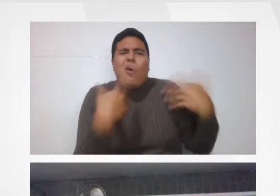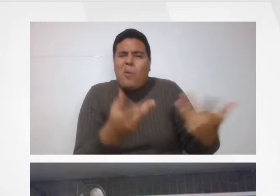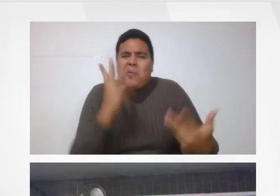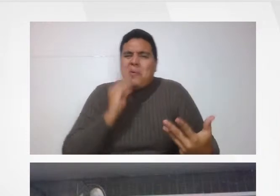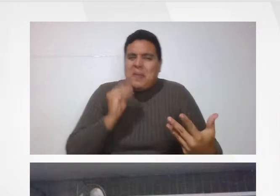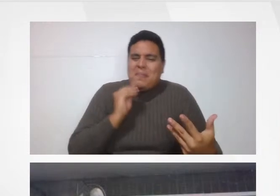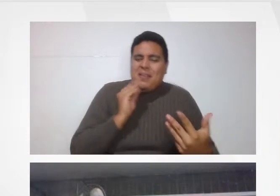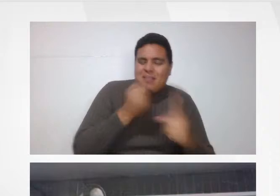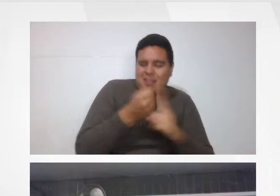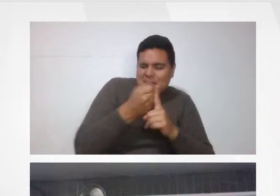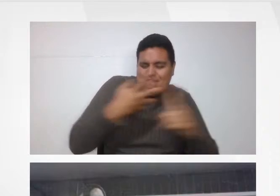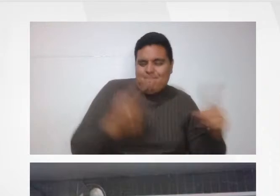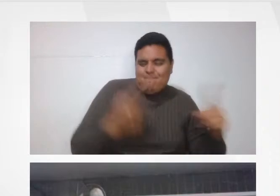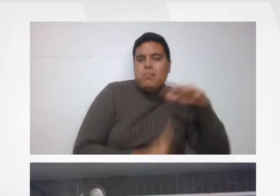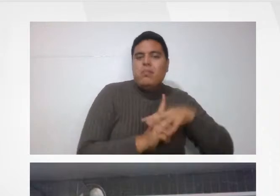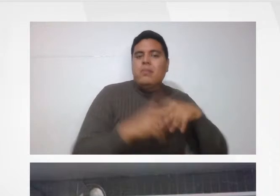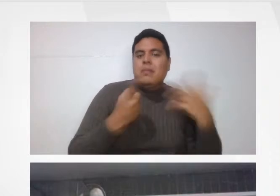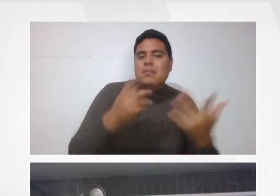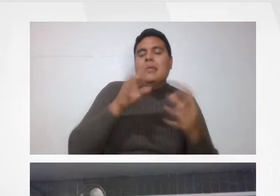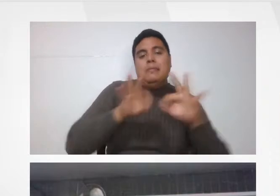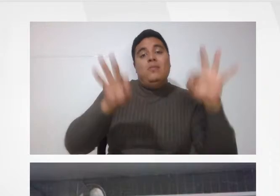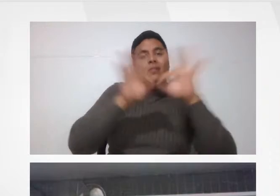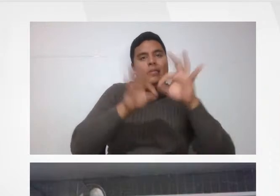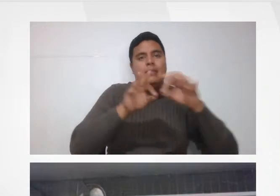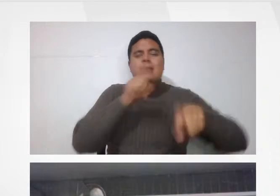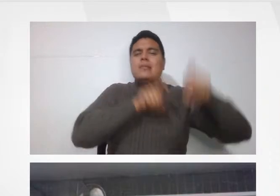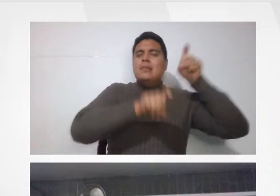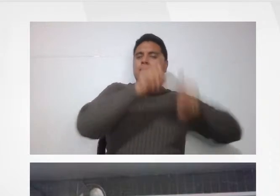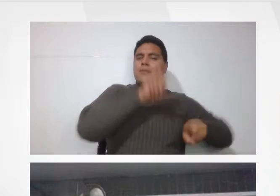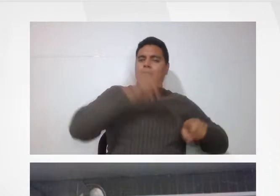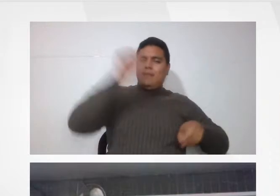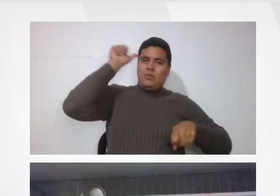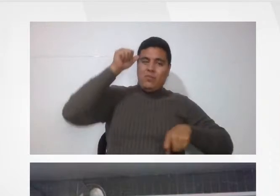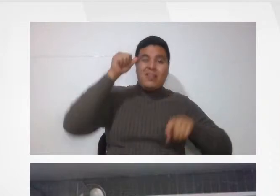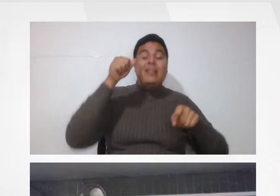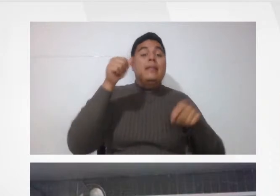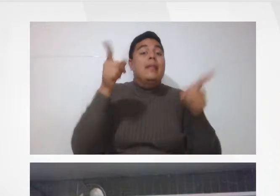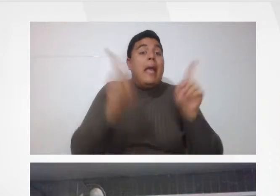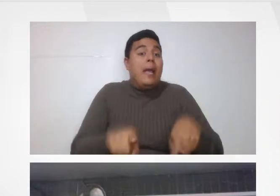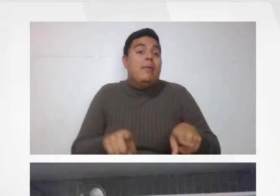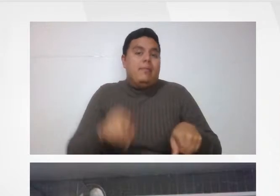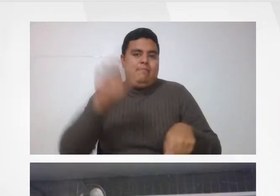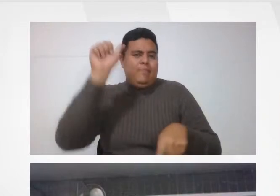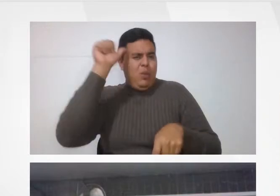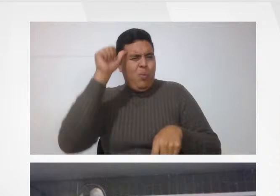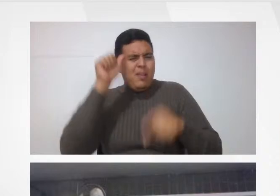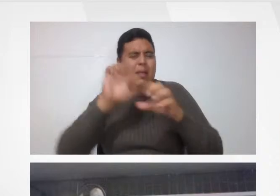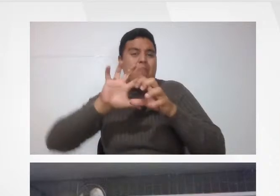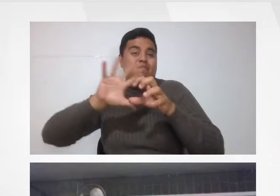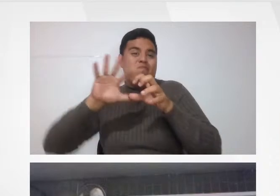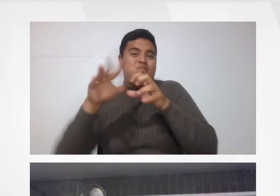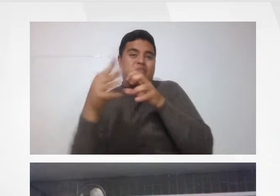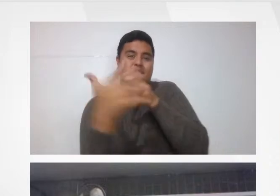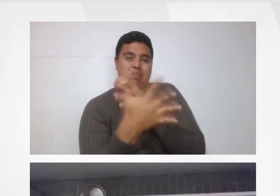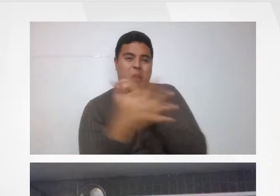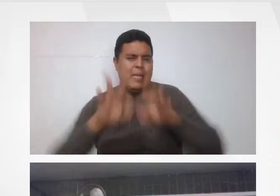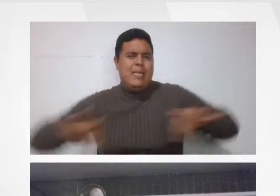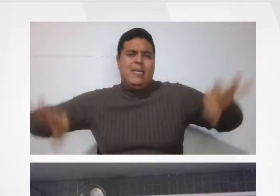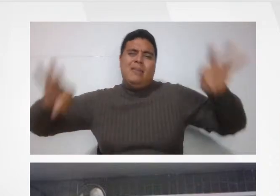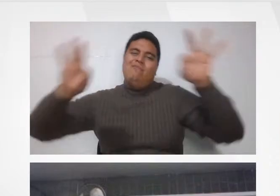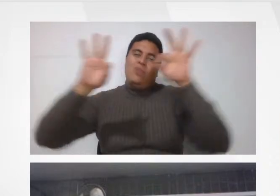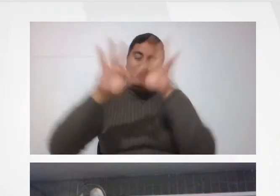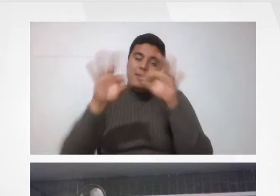precisamente con algo tan importante que fue lo que sucedió a nivel mundial, que fue la pandemia. Cuéntenos cómo fue que